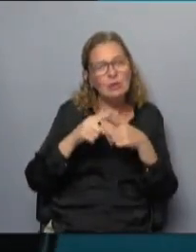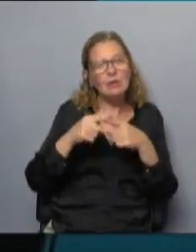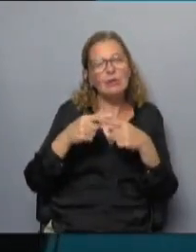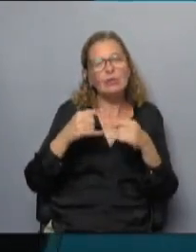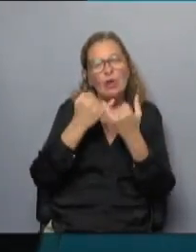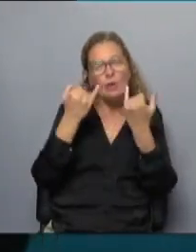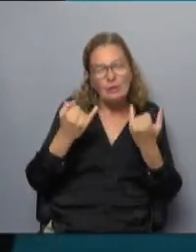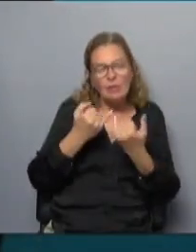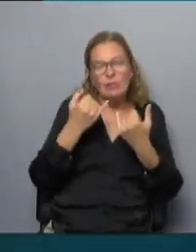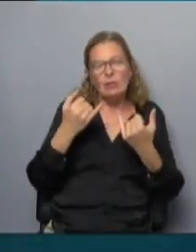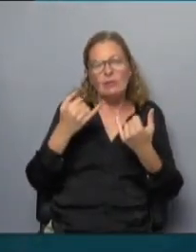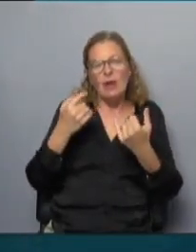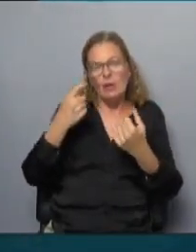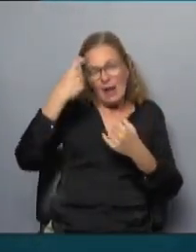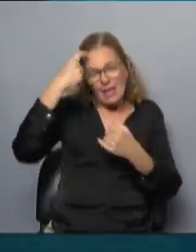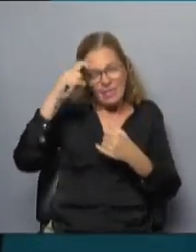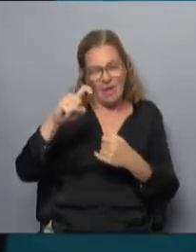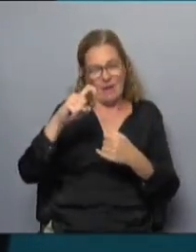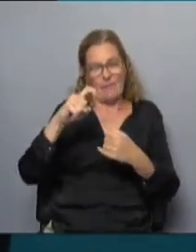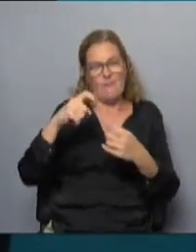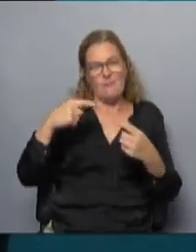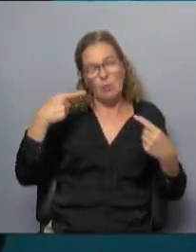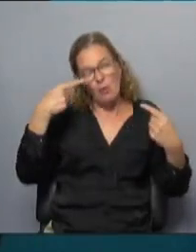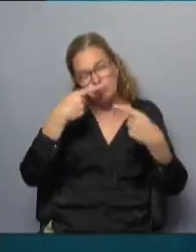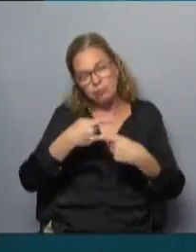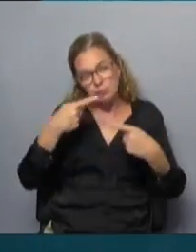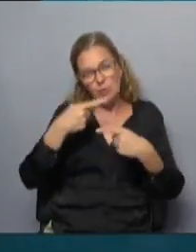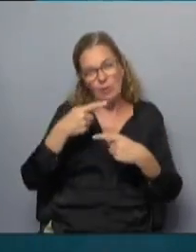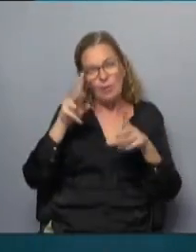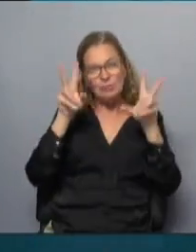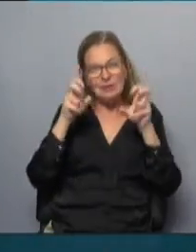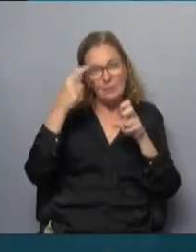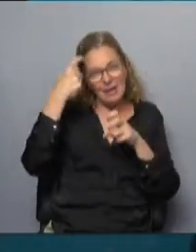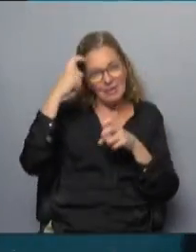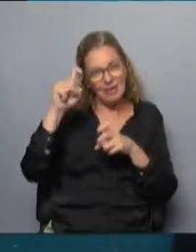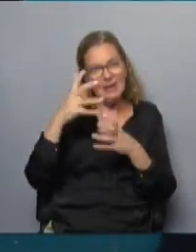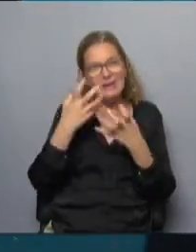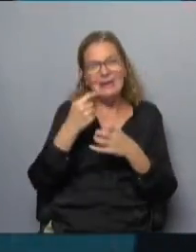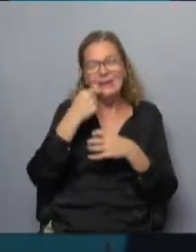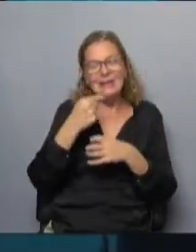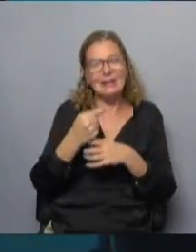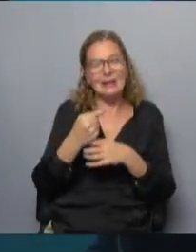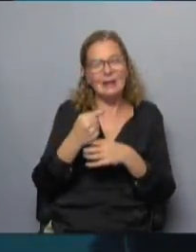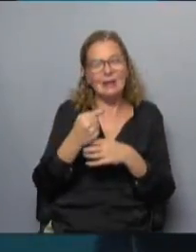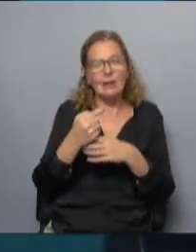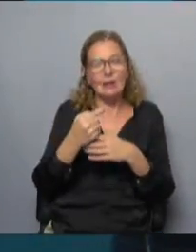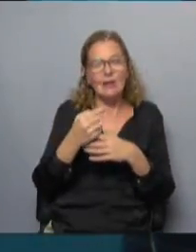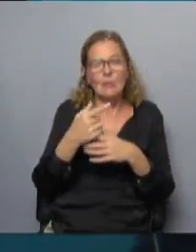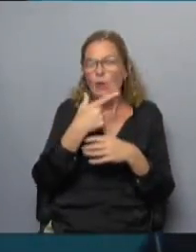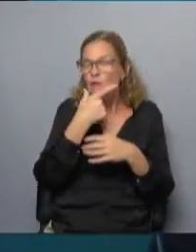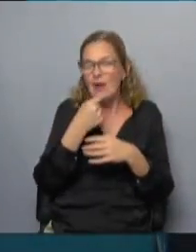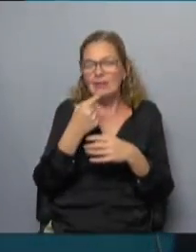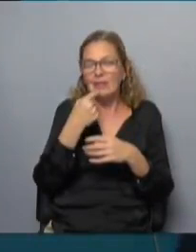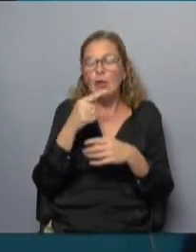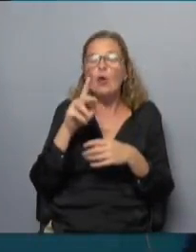todo el día con la ideología esto es un tema de la biología significa muy sencillamente como